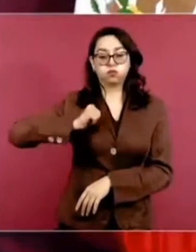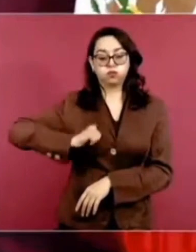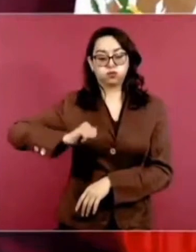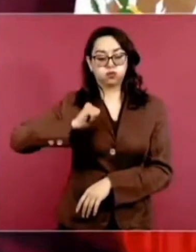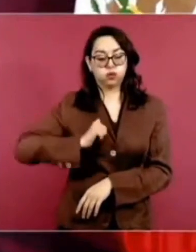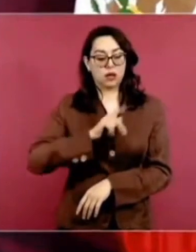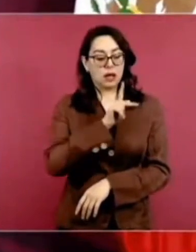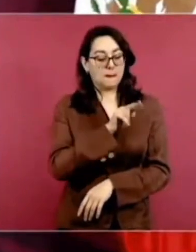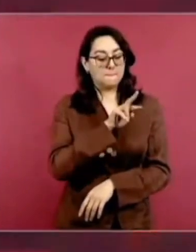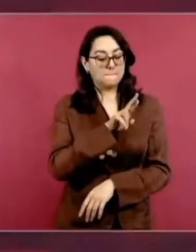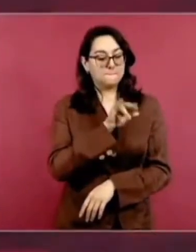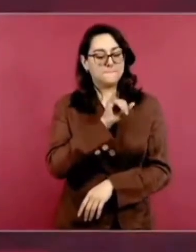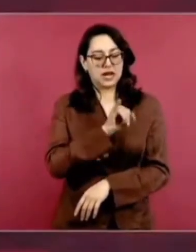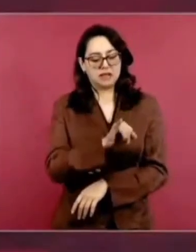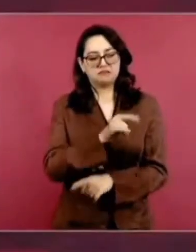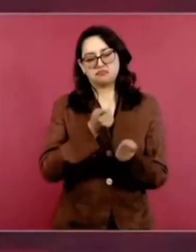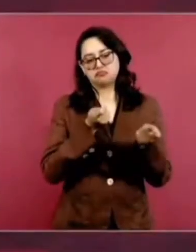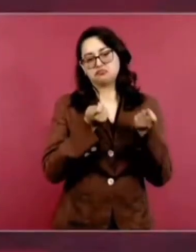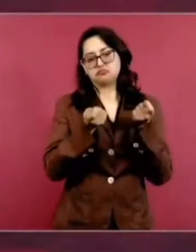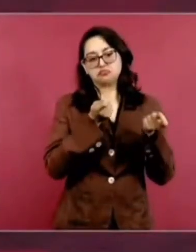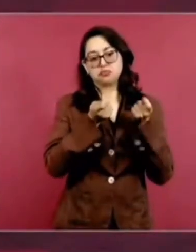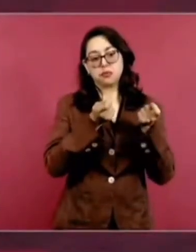fusión PRI-PAN,